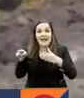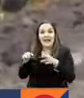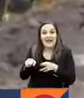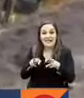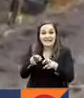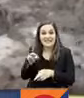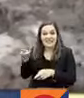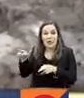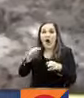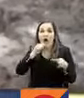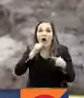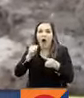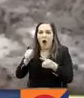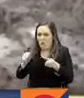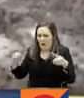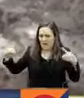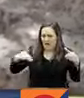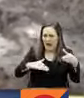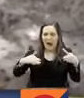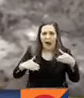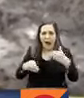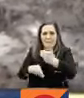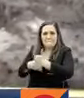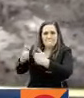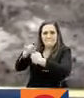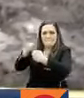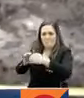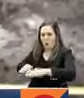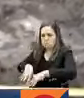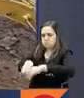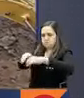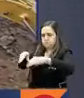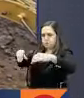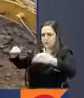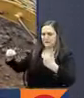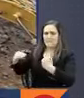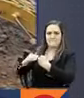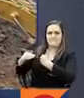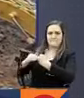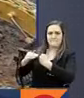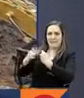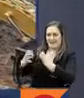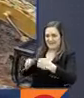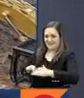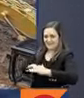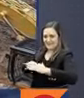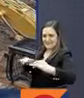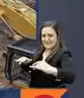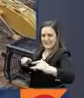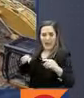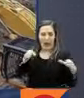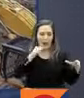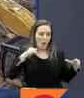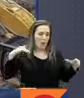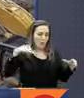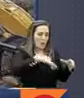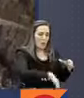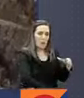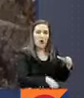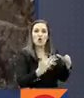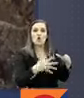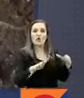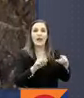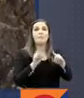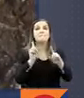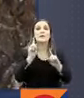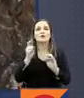filtración de agua del río Cauca en la mina tiene un avance del 80% y más de 1.500 metros de obra, se necesitarán